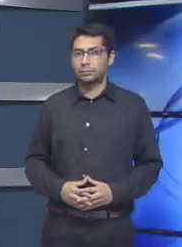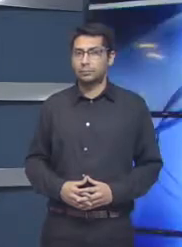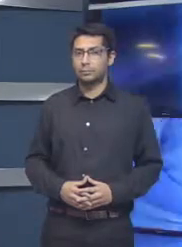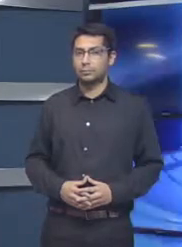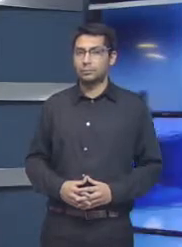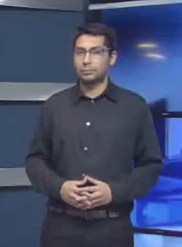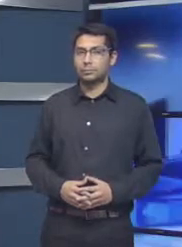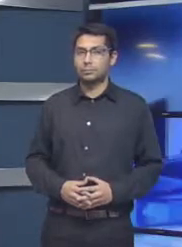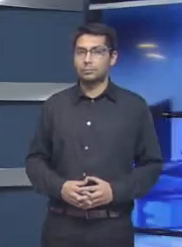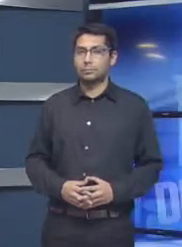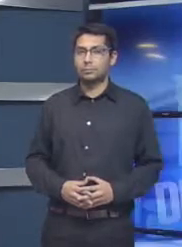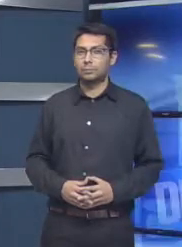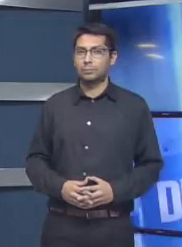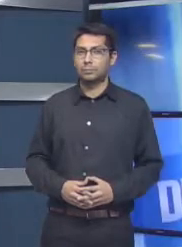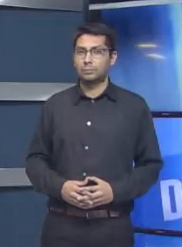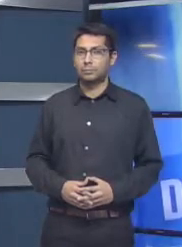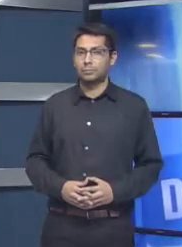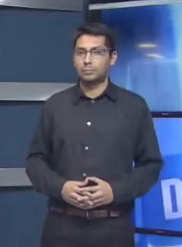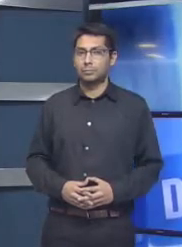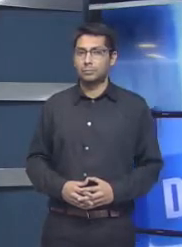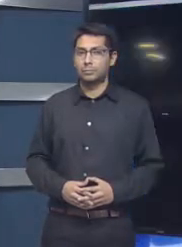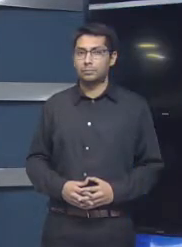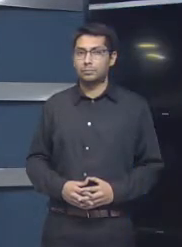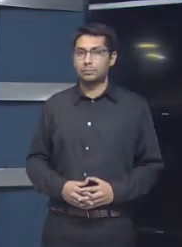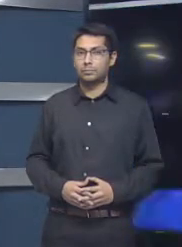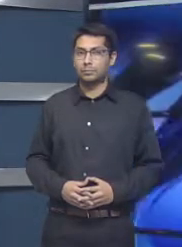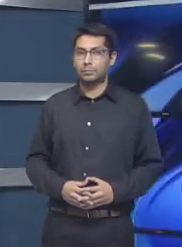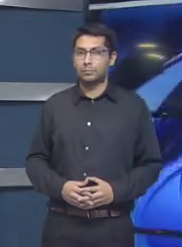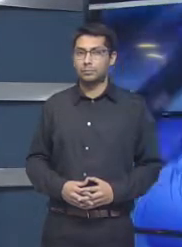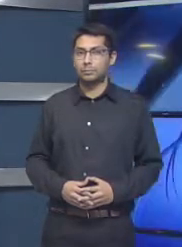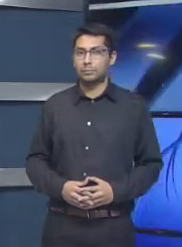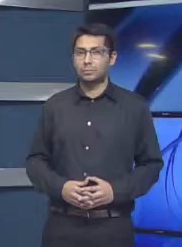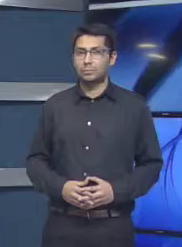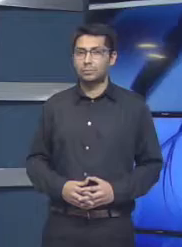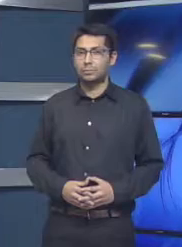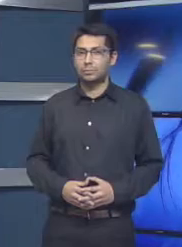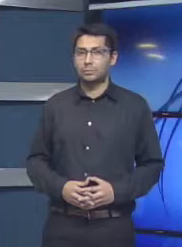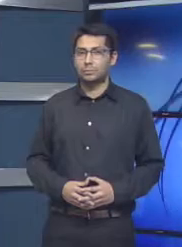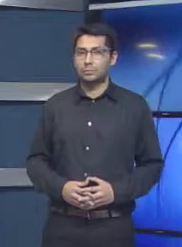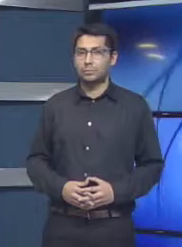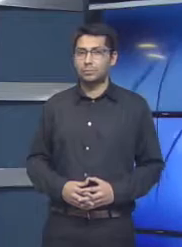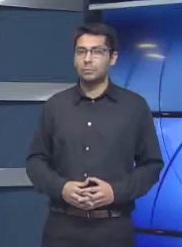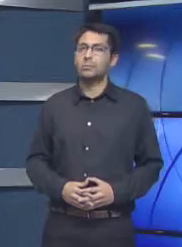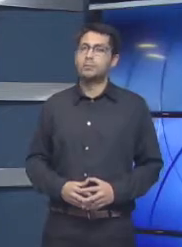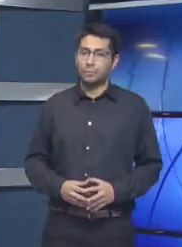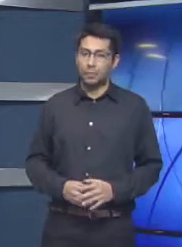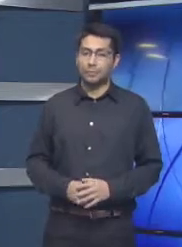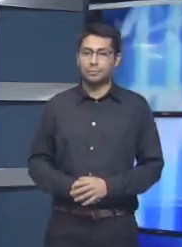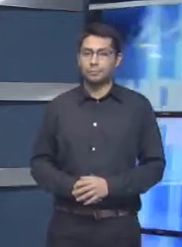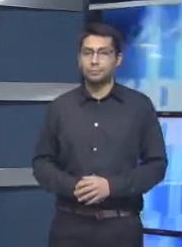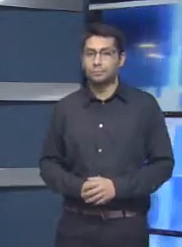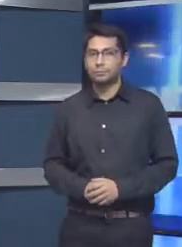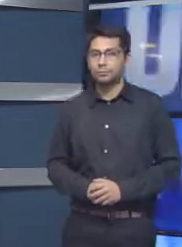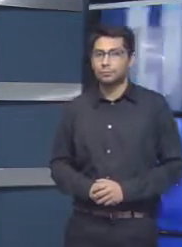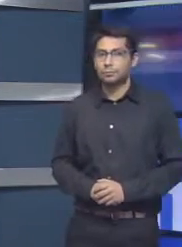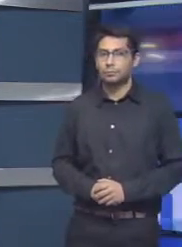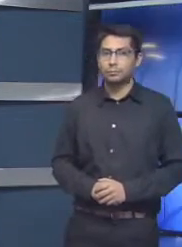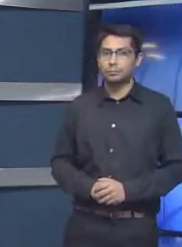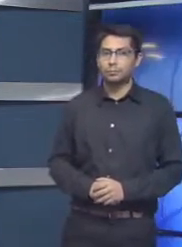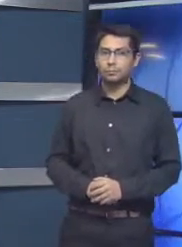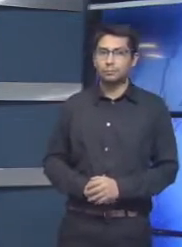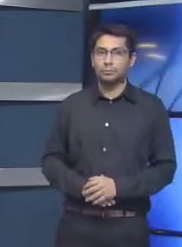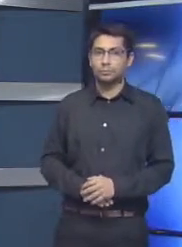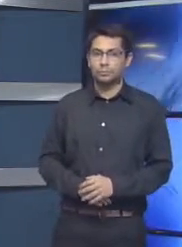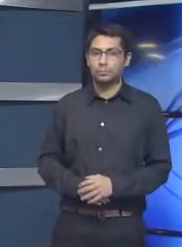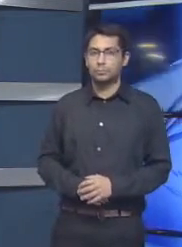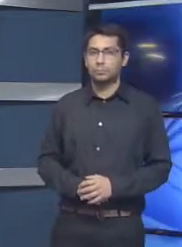crédito se aplica o se reintegra al comerciante a los 20, 25 y hasta 30 días de